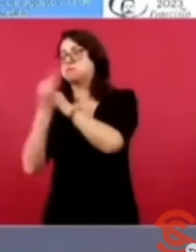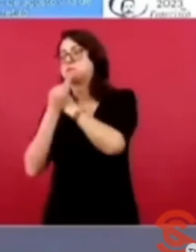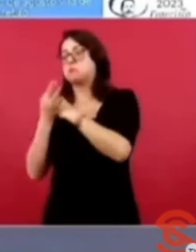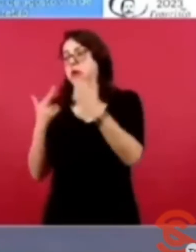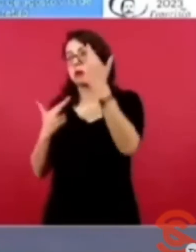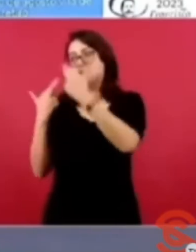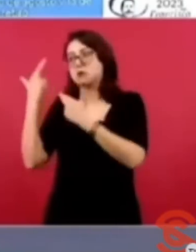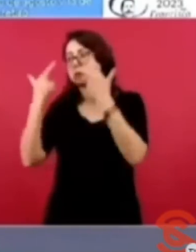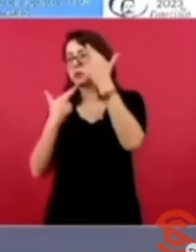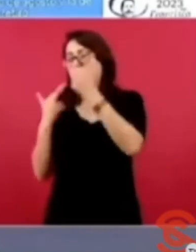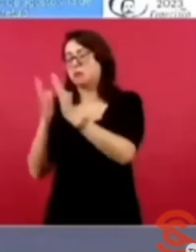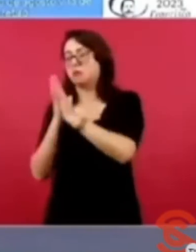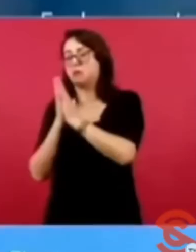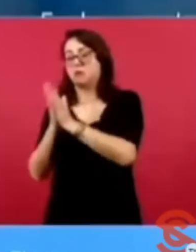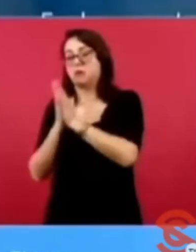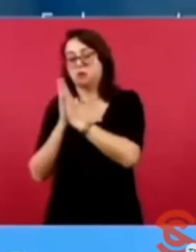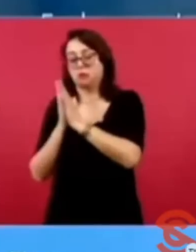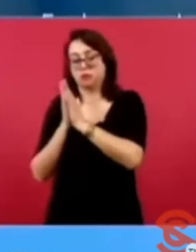Y originalmente,